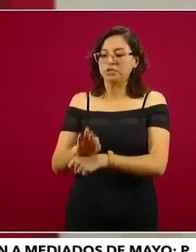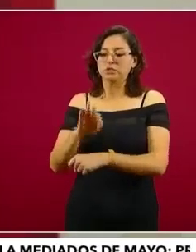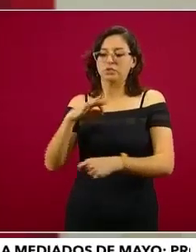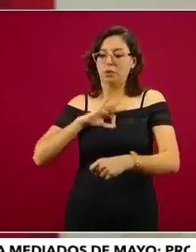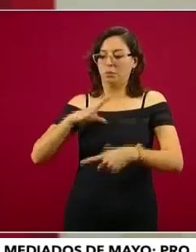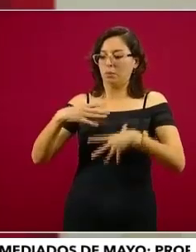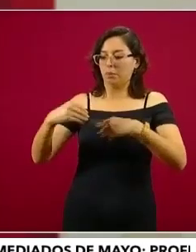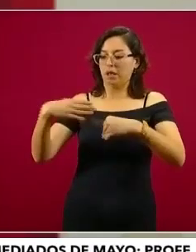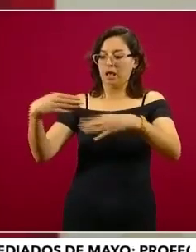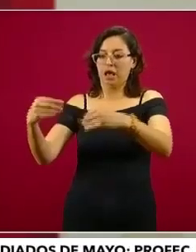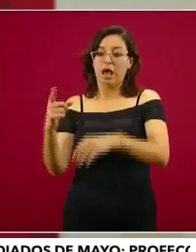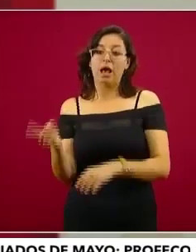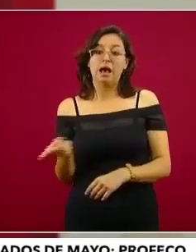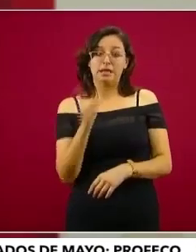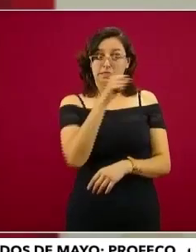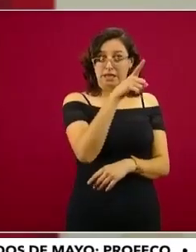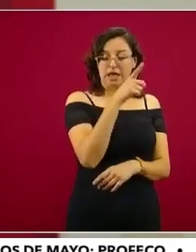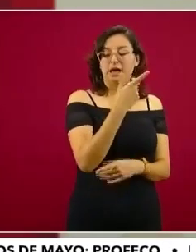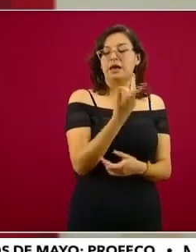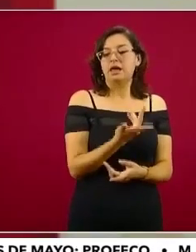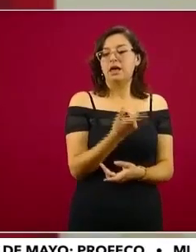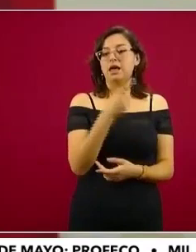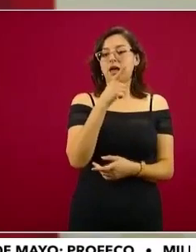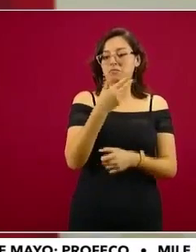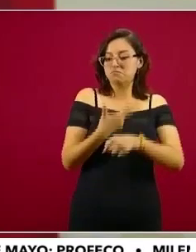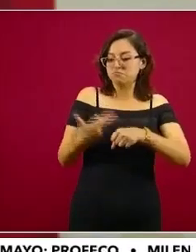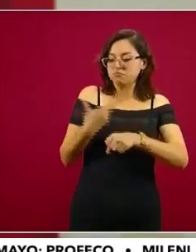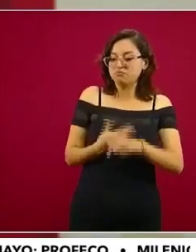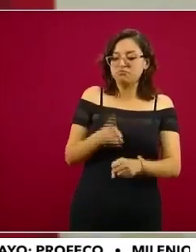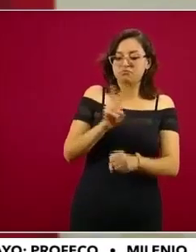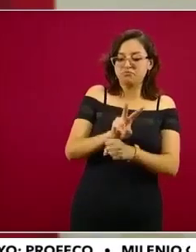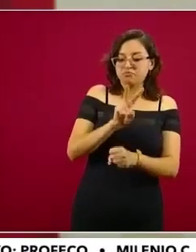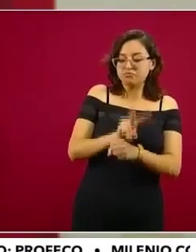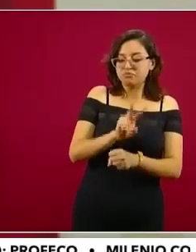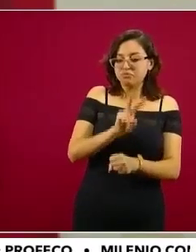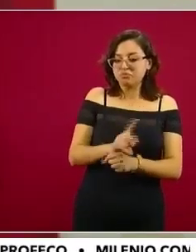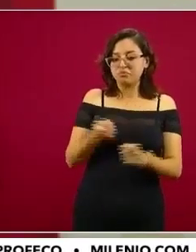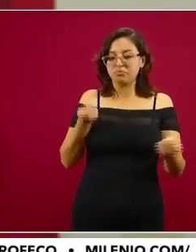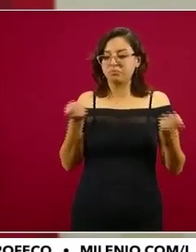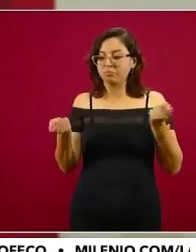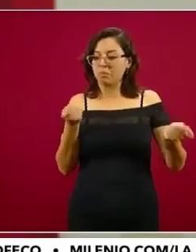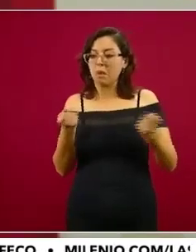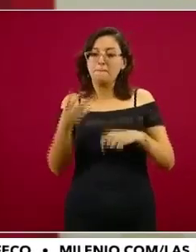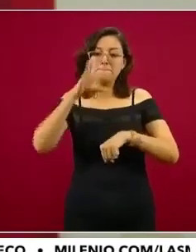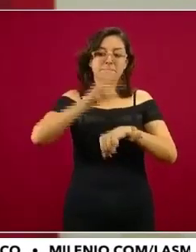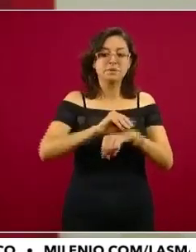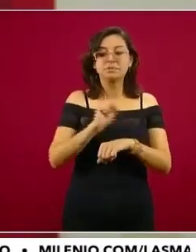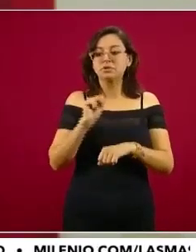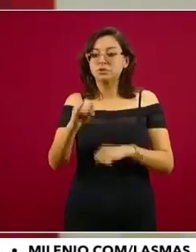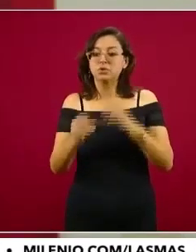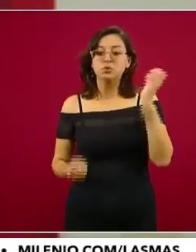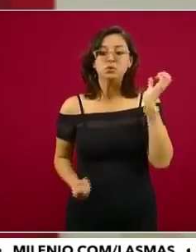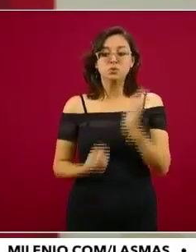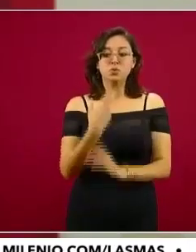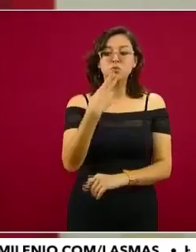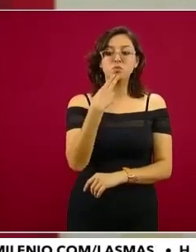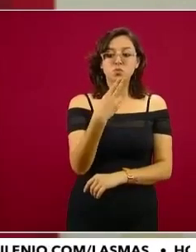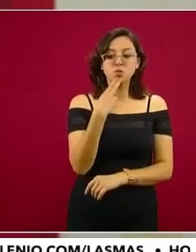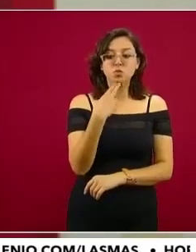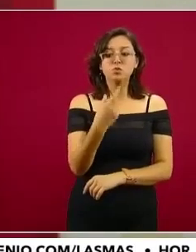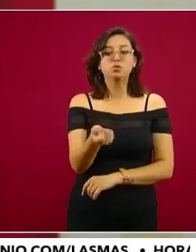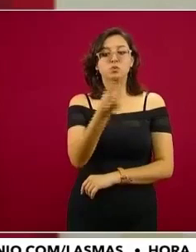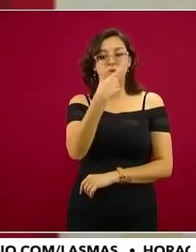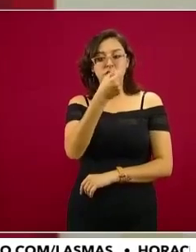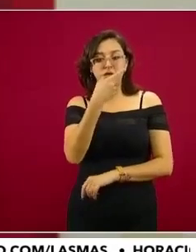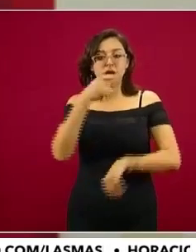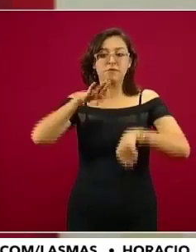y es la agencia gubernamental que se encarga de regular precisamente la autorización de el uso de nuevos fármacos